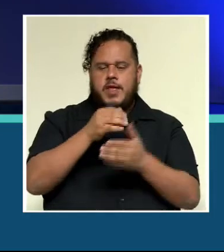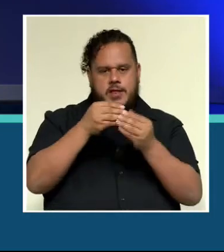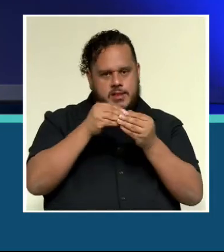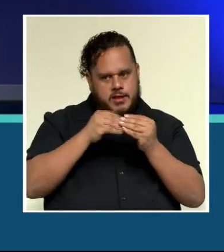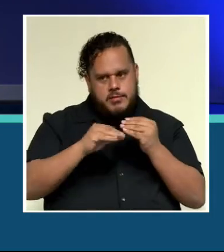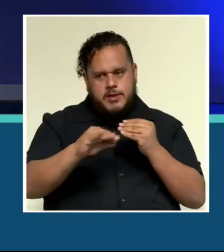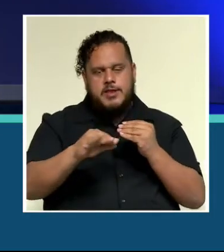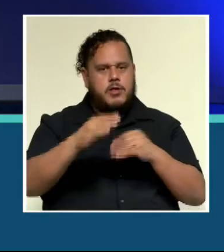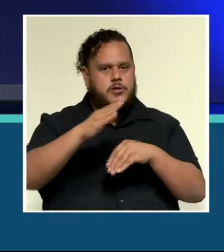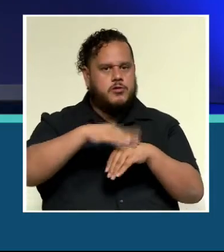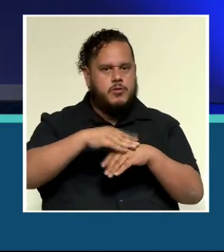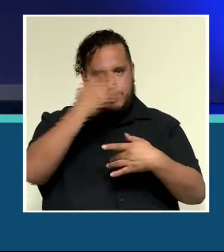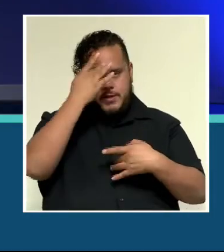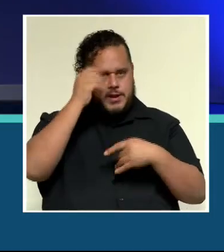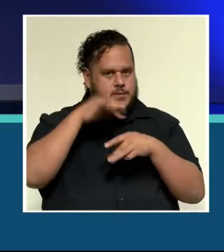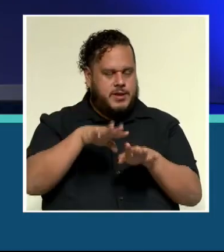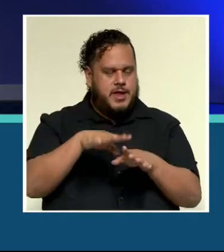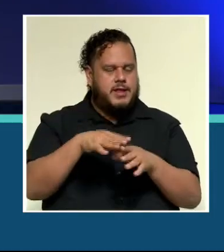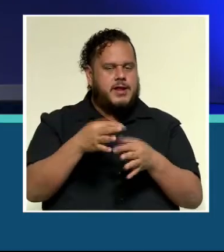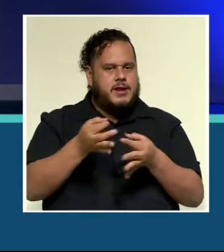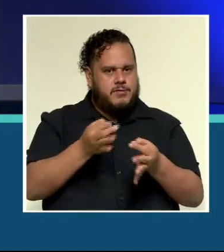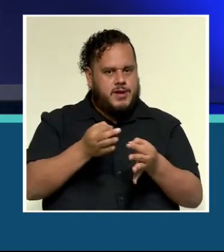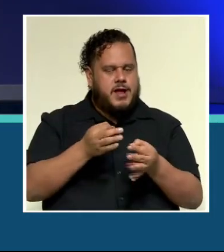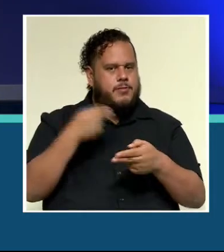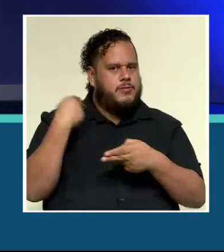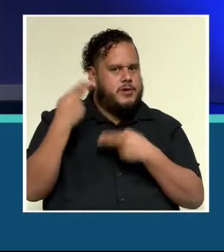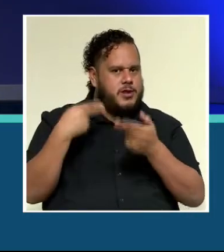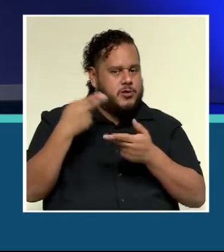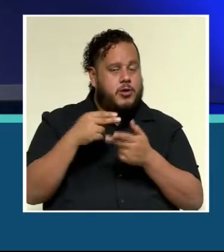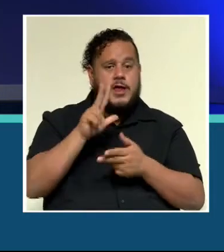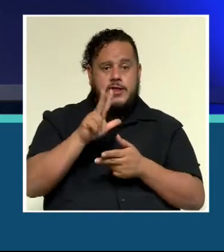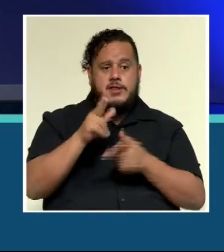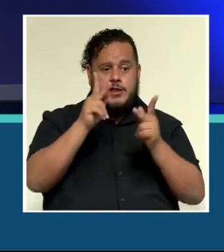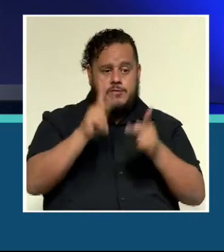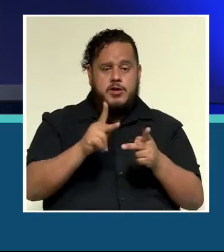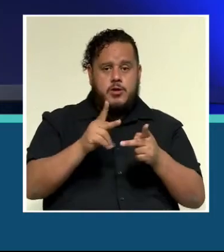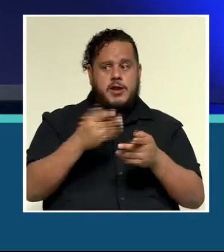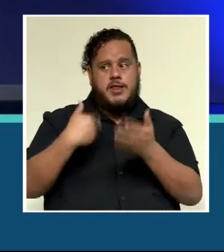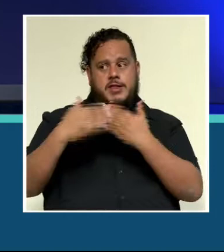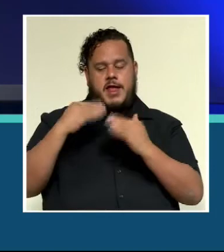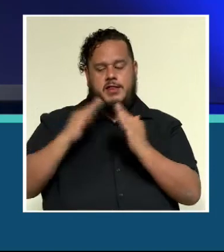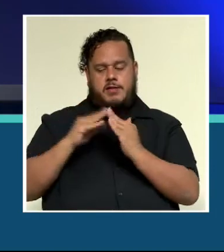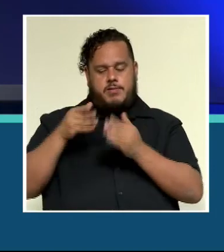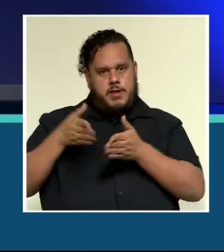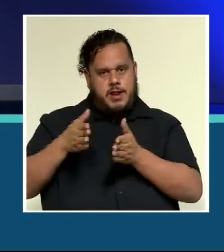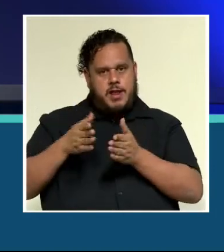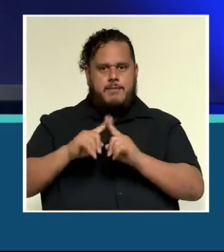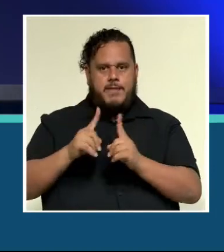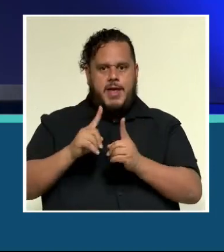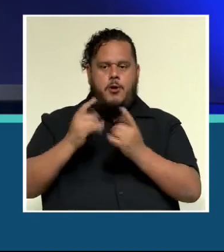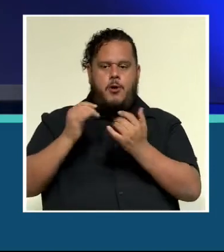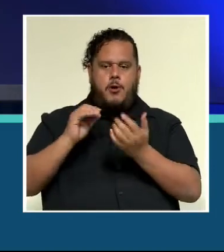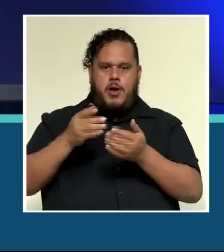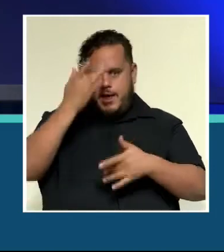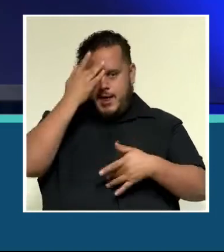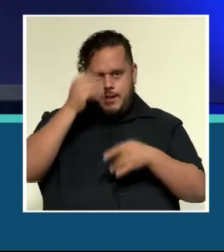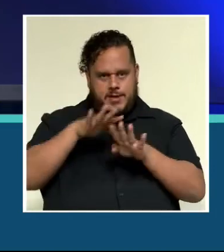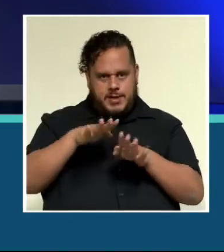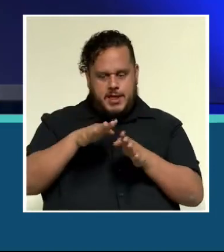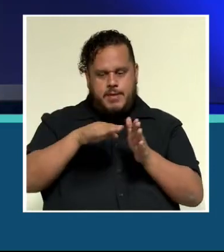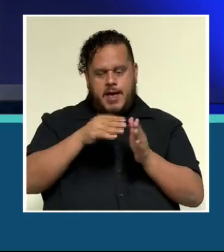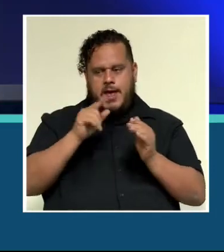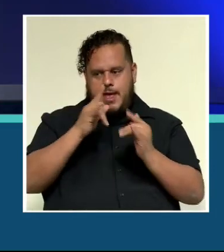les presentamos la historia de 3 habitantes de la calle que tuvieron oportunidad para rehacer sus vidas en estos